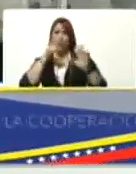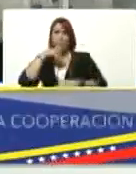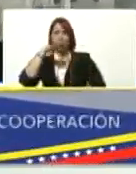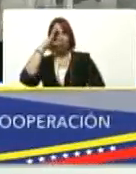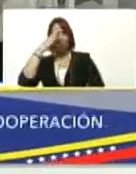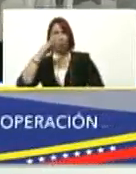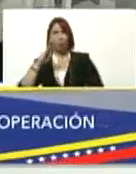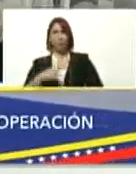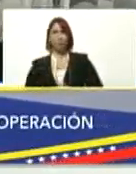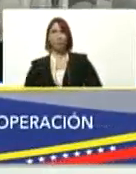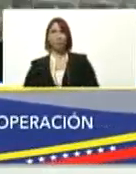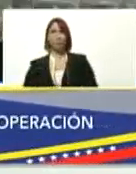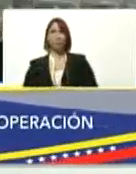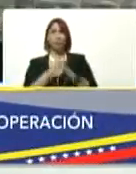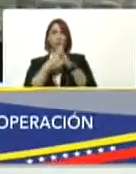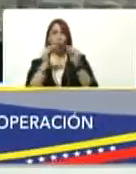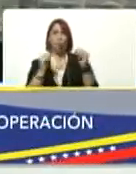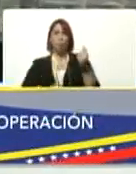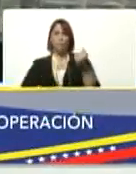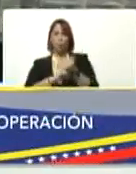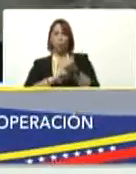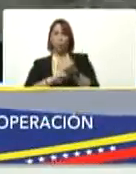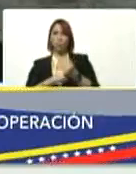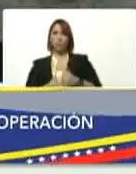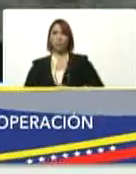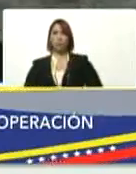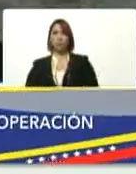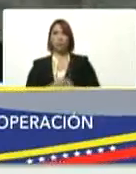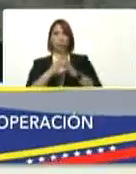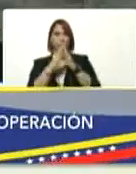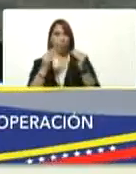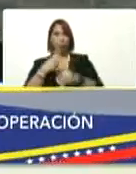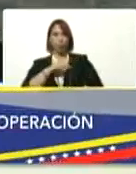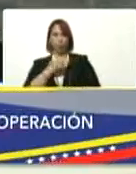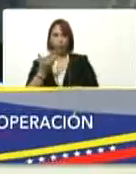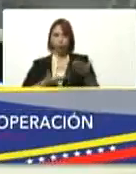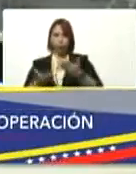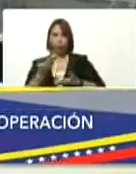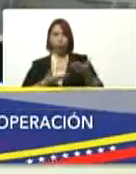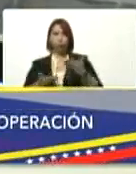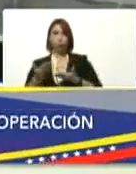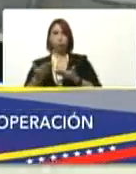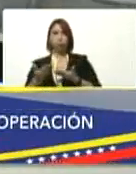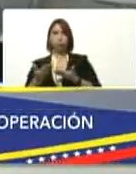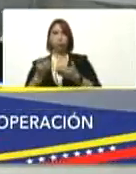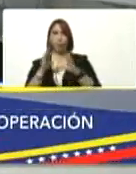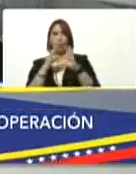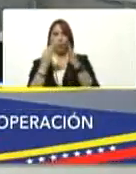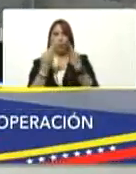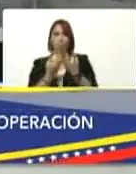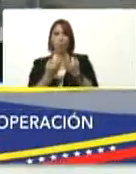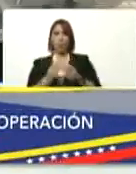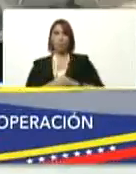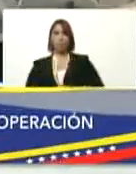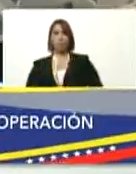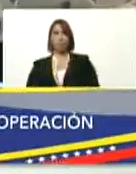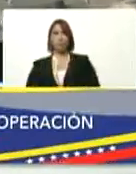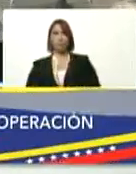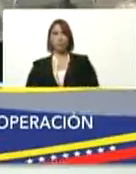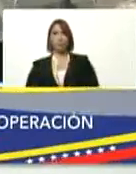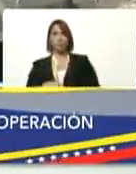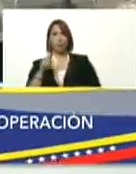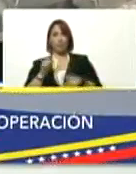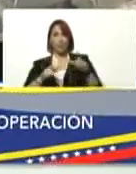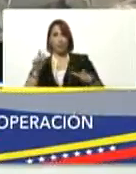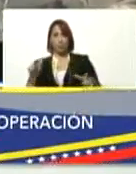Cuba. Toda nuestra solidaridad y todo nuestro apoyo a familiares de las